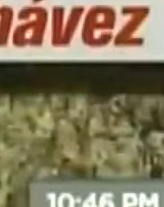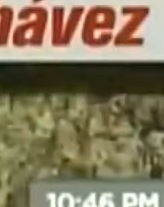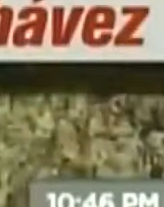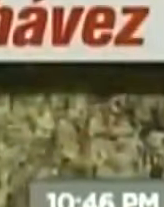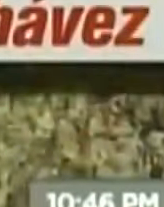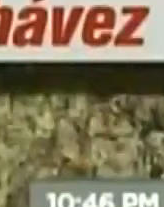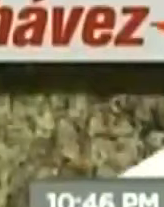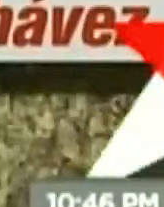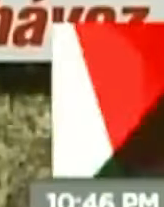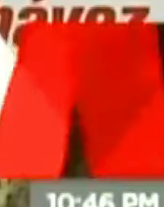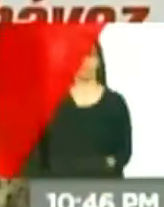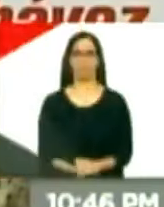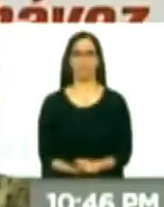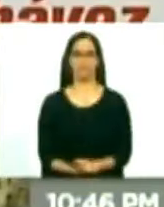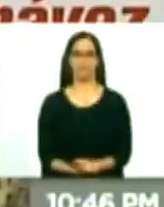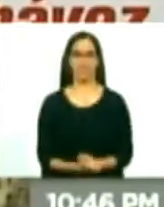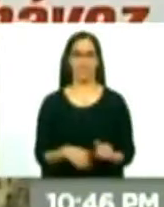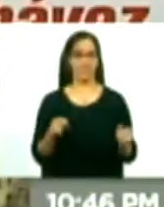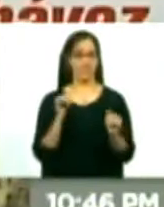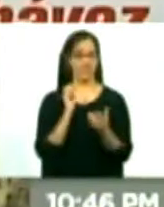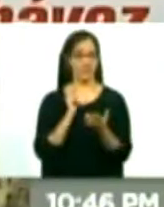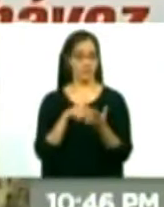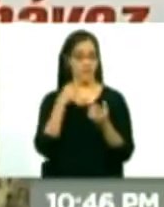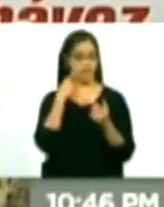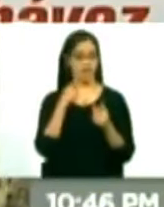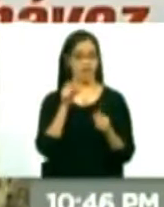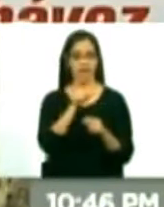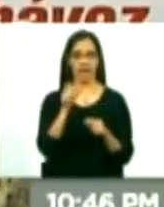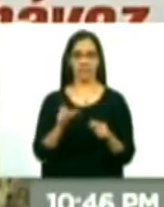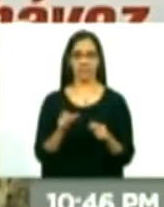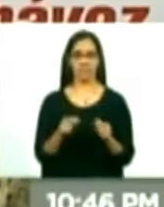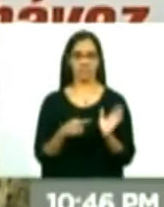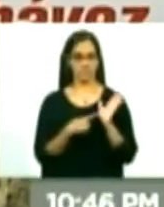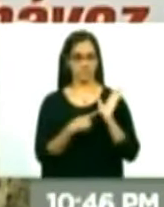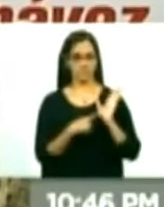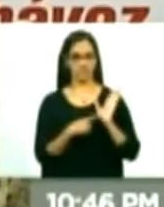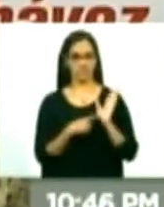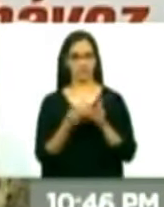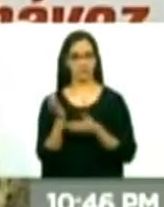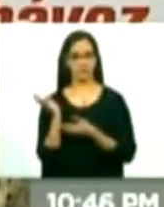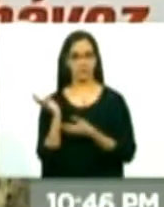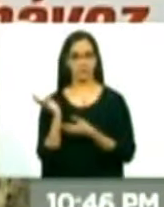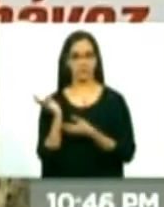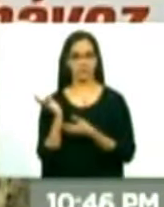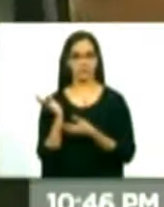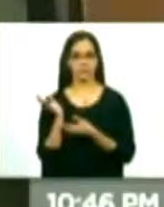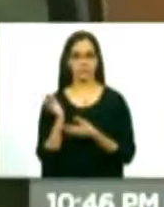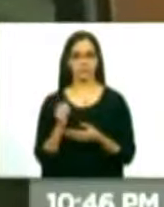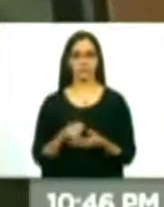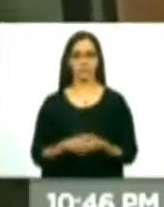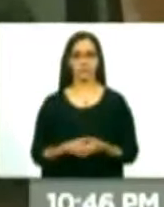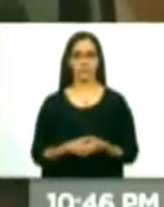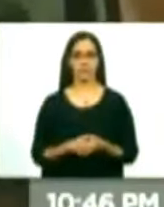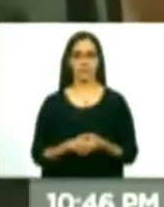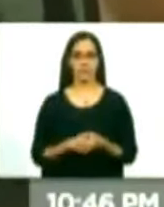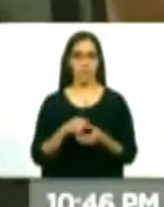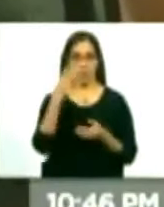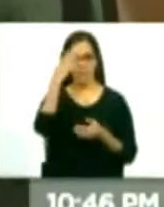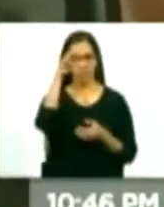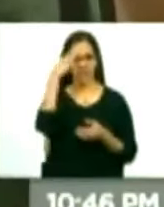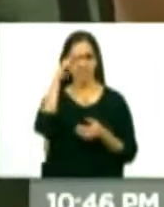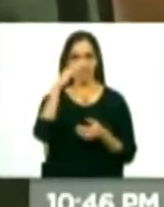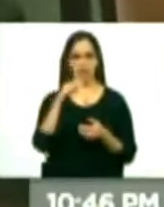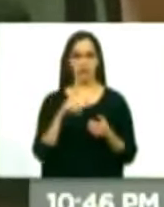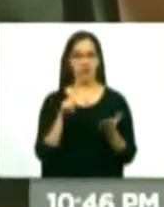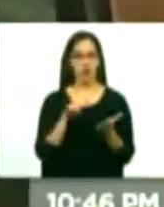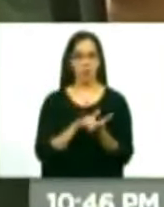Llega a su fin. Mira la gente, esta gente está, vete aquí, vienen para acá, para Venezuela, de México, y están en el